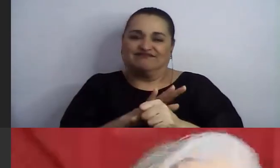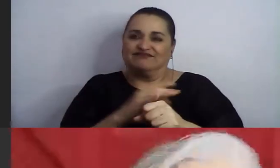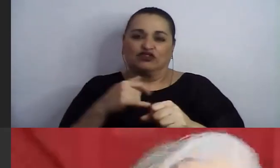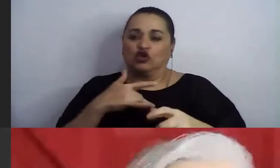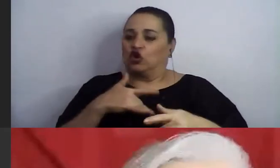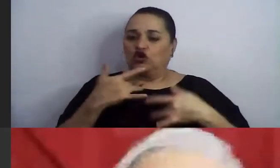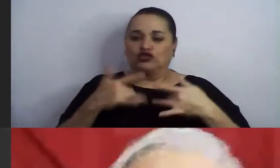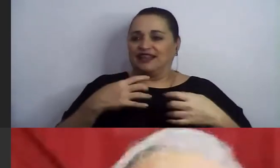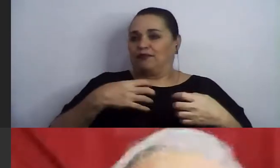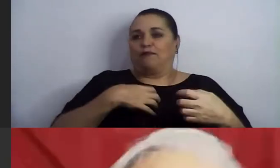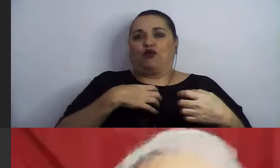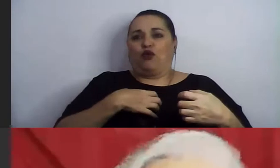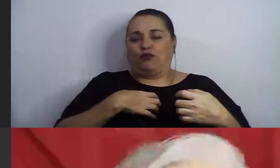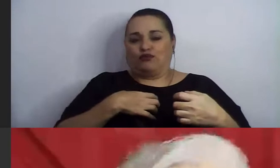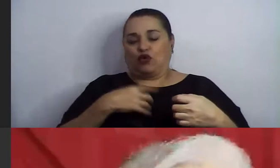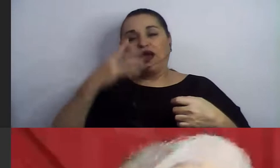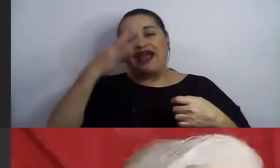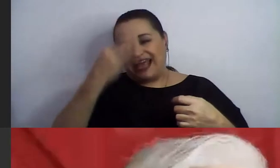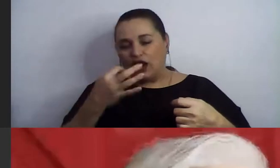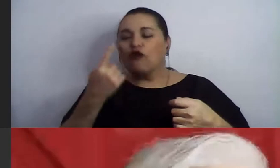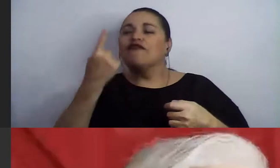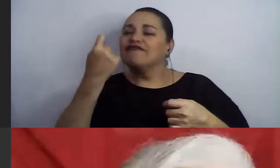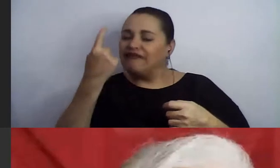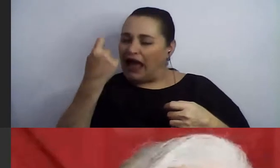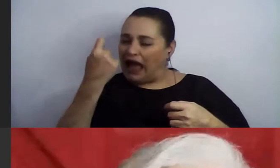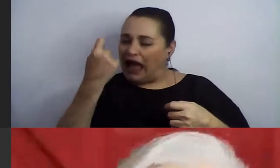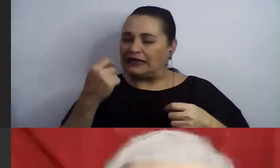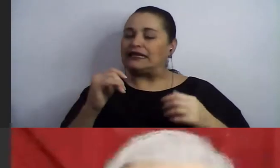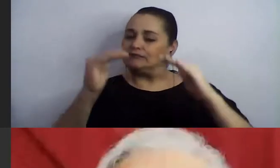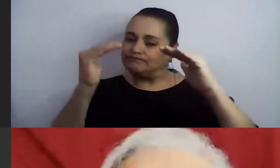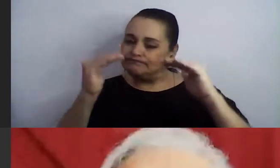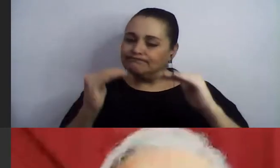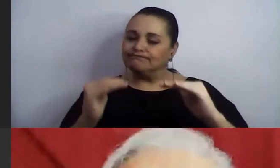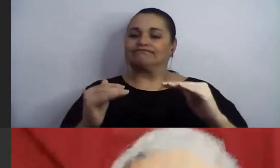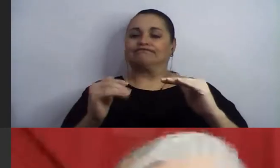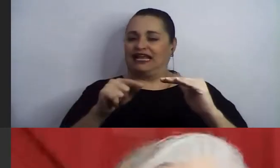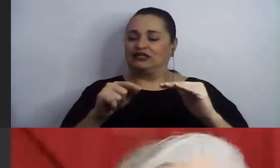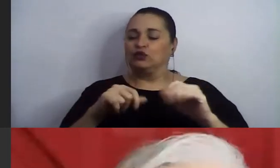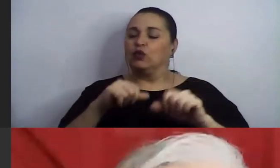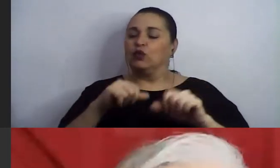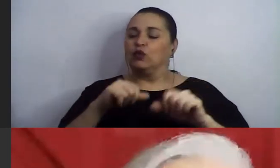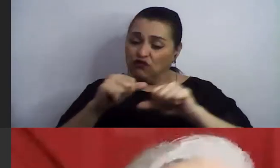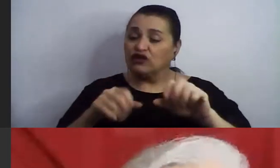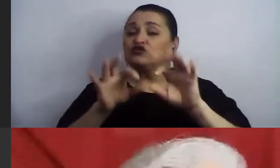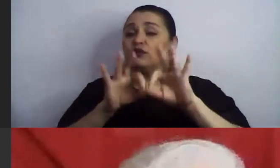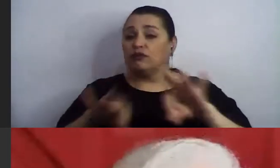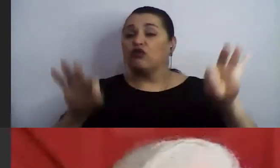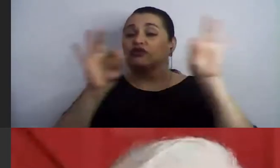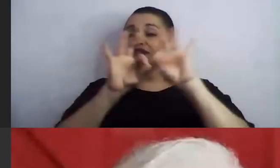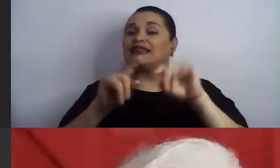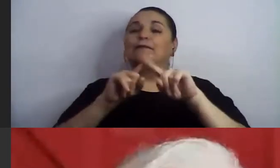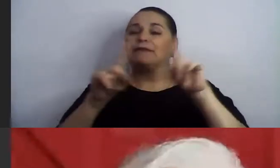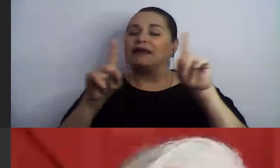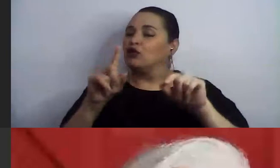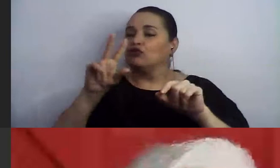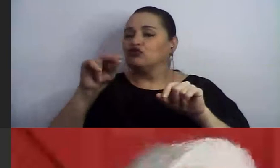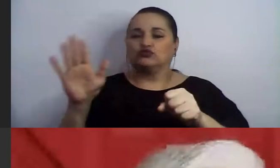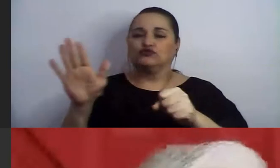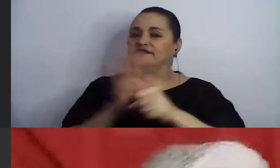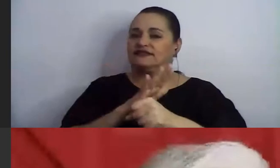propio, ¿verdad? Creo que todavía falta bajar muchísimo esto. Se ha hecho un esfuerzo importante, pero no ha sido suficiente.